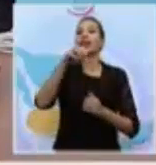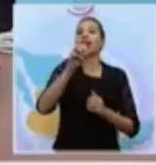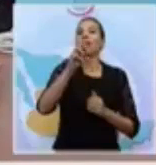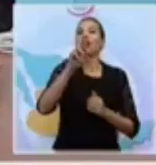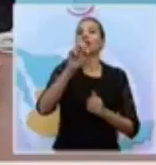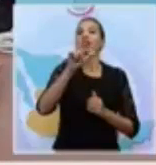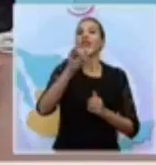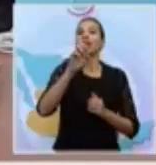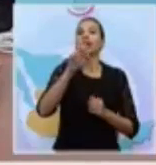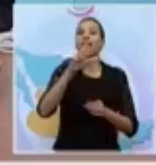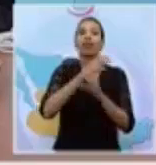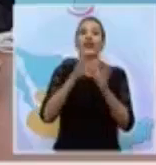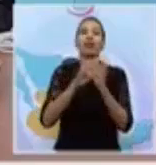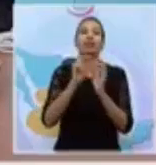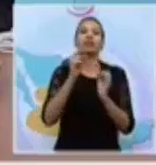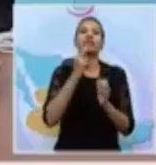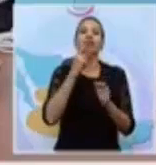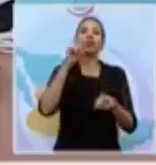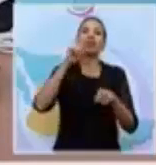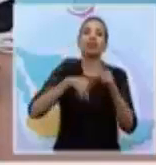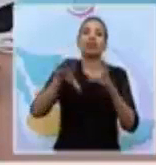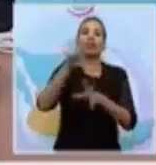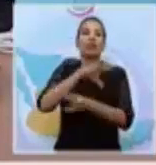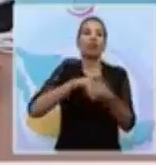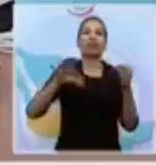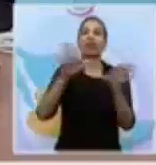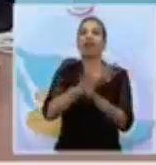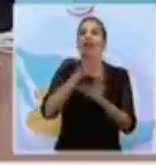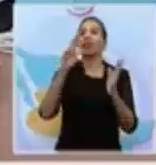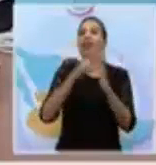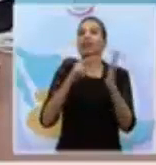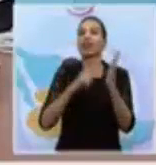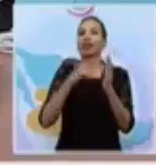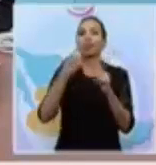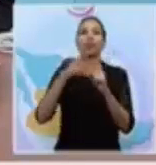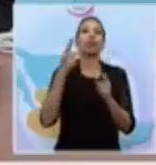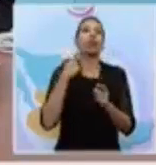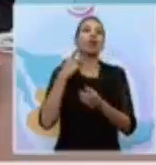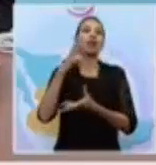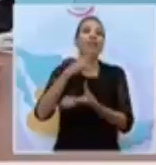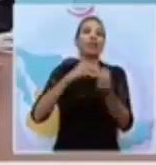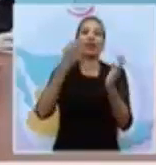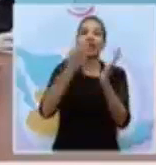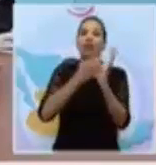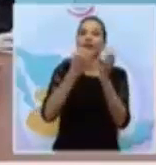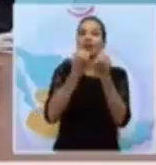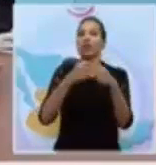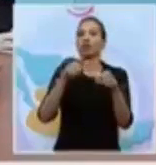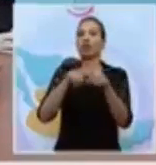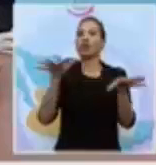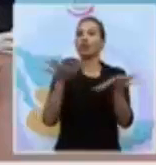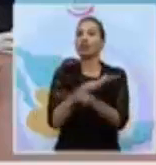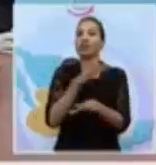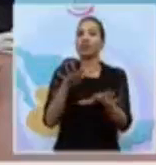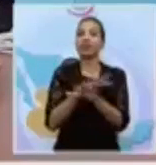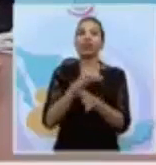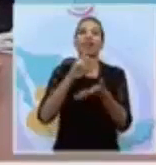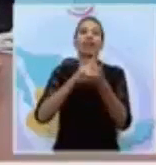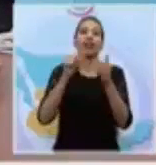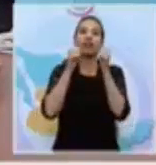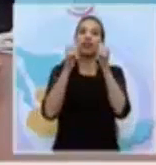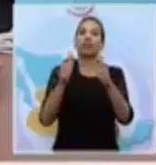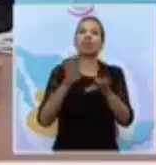el paquete de cosas que propuse: rearticular la política económica con la política social, extender los